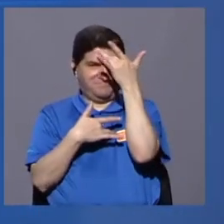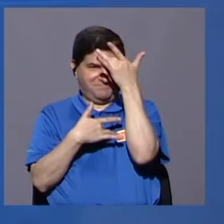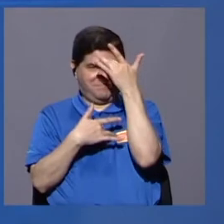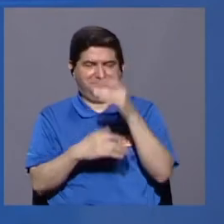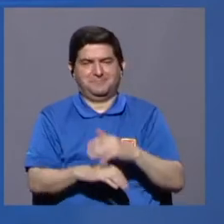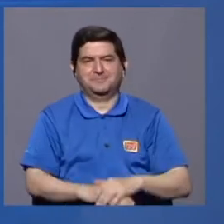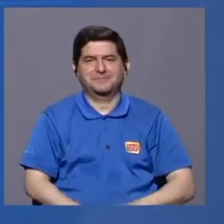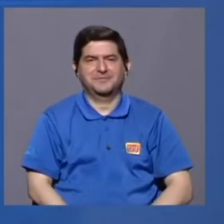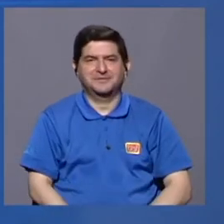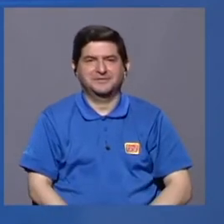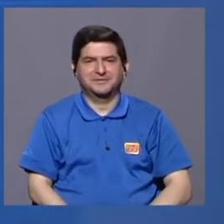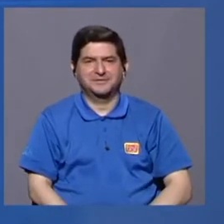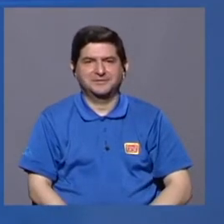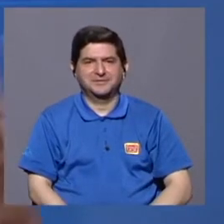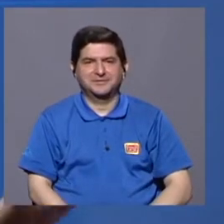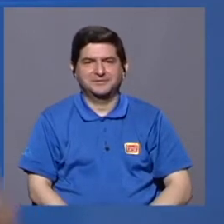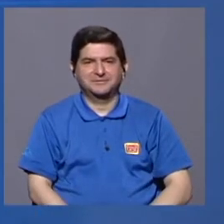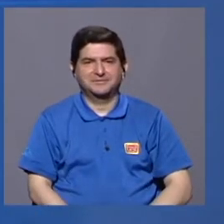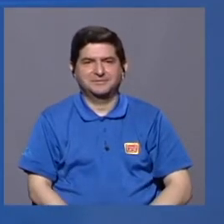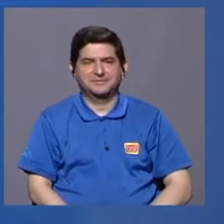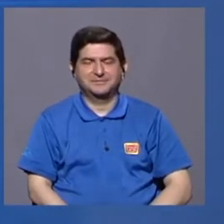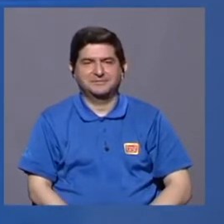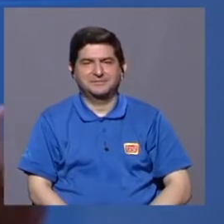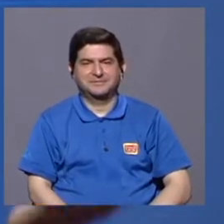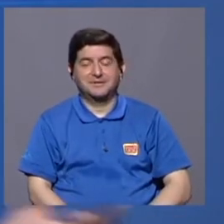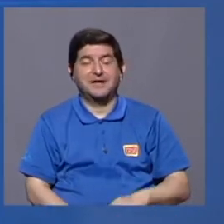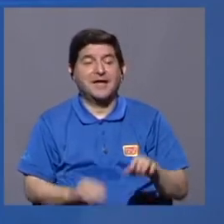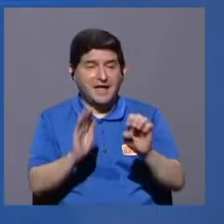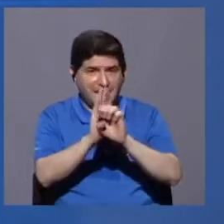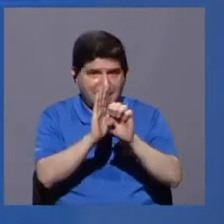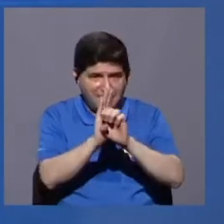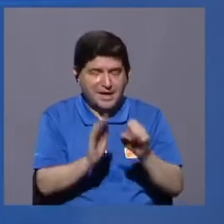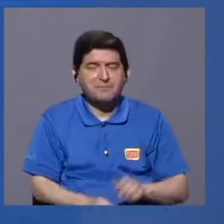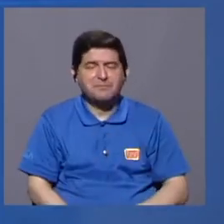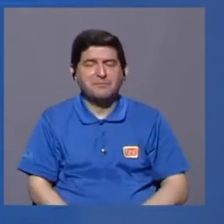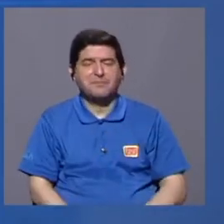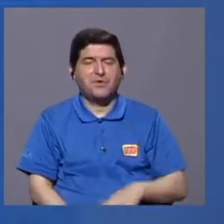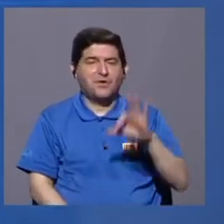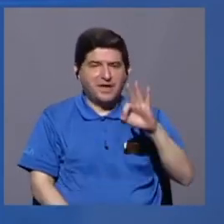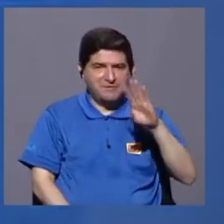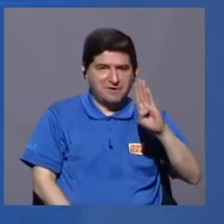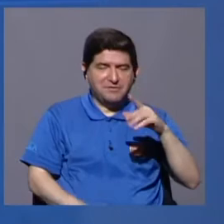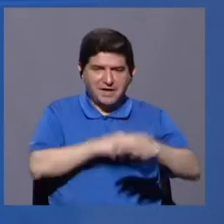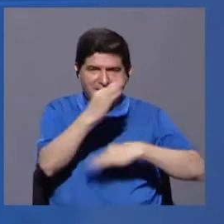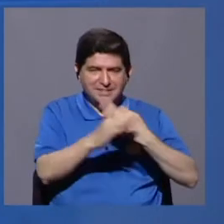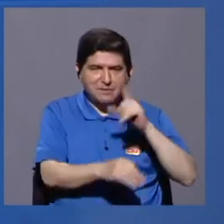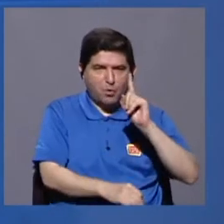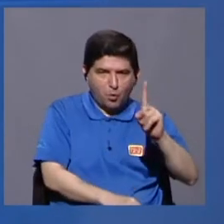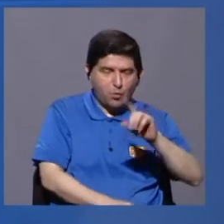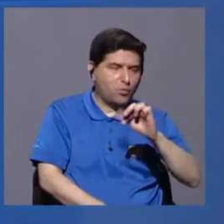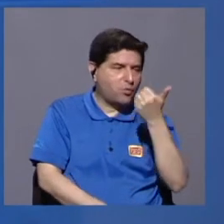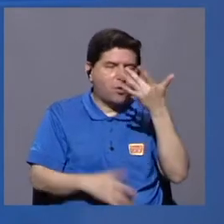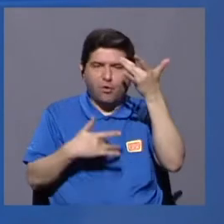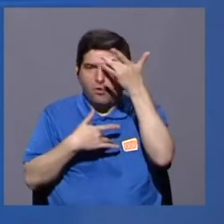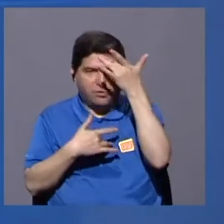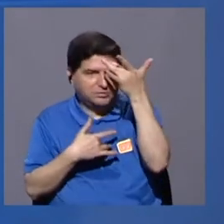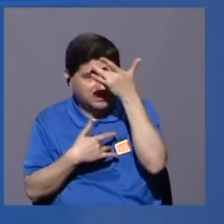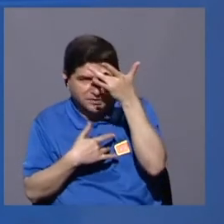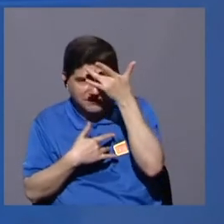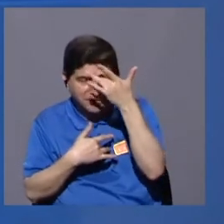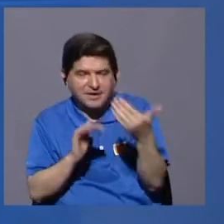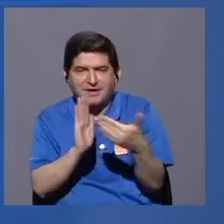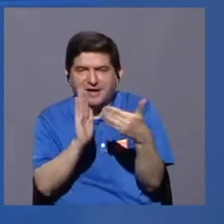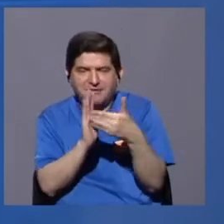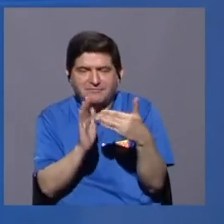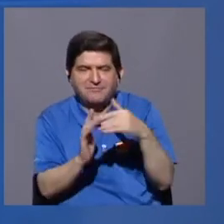como la raza 1, la fusariosis del banano raza 1, o otras enfermedades que